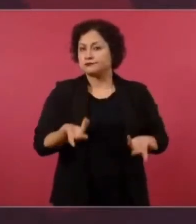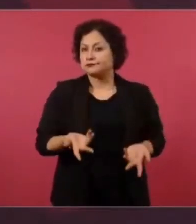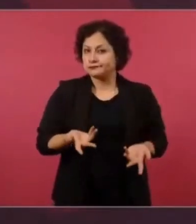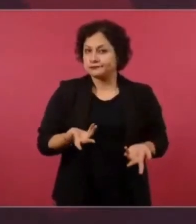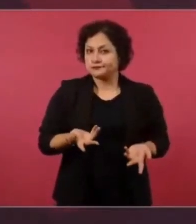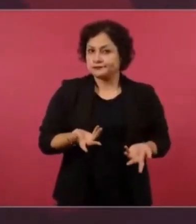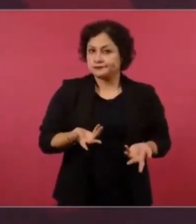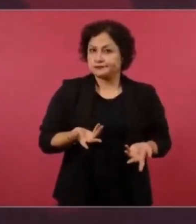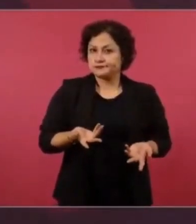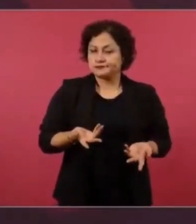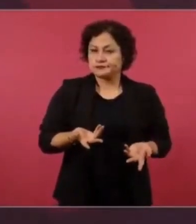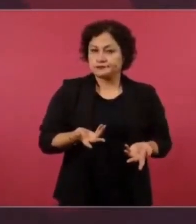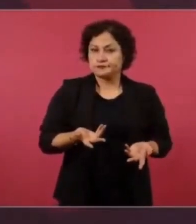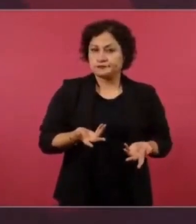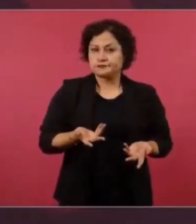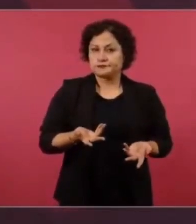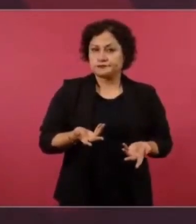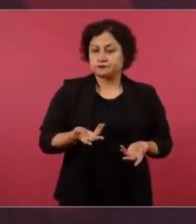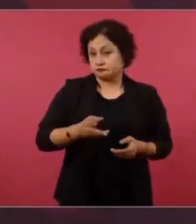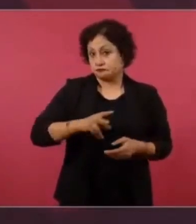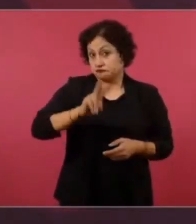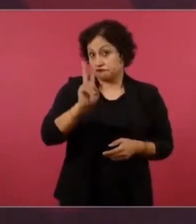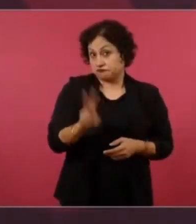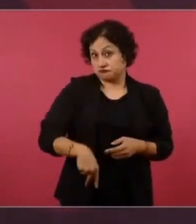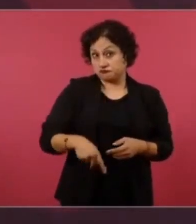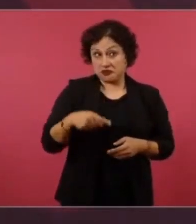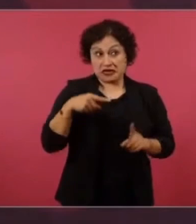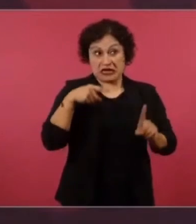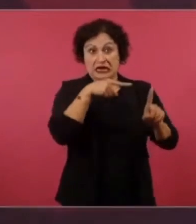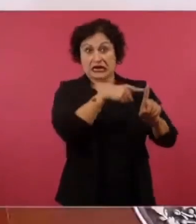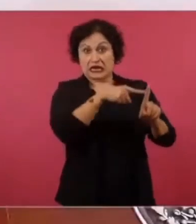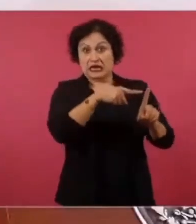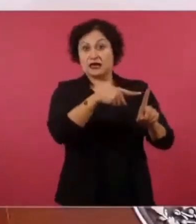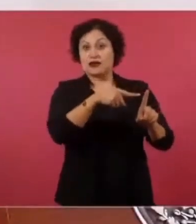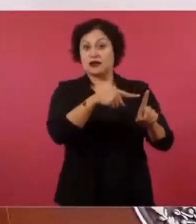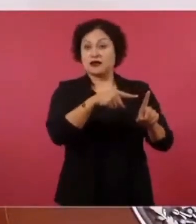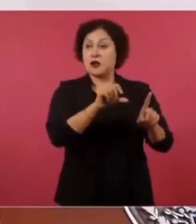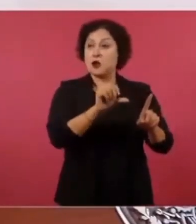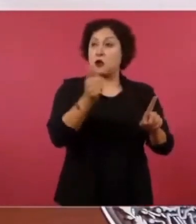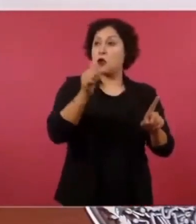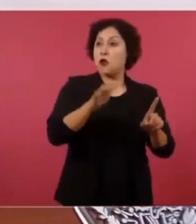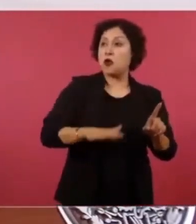Es el más buscado del mundo, el